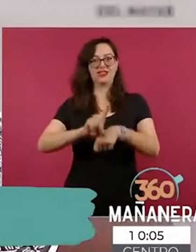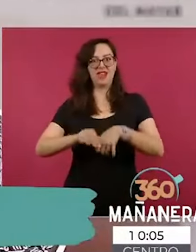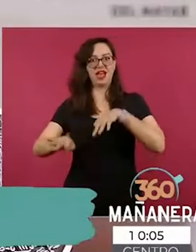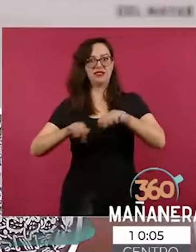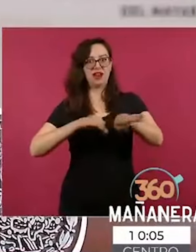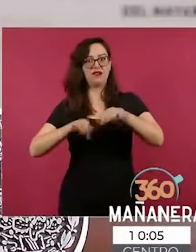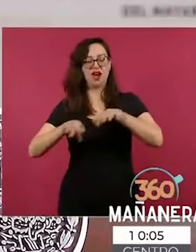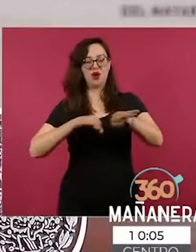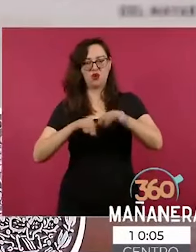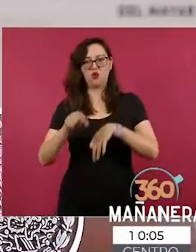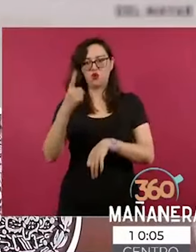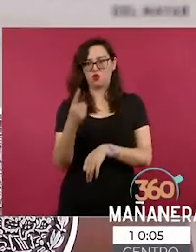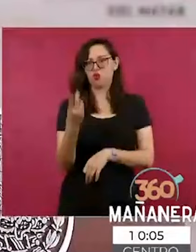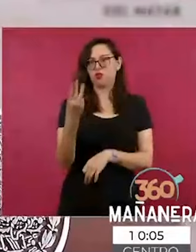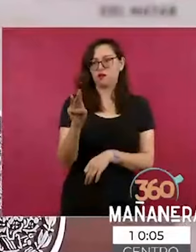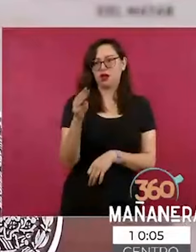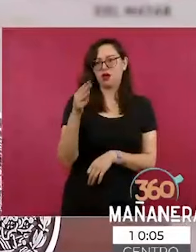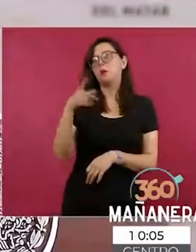de